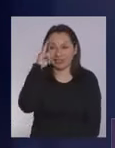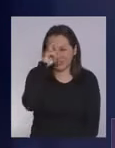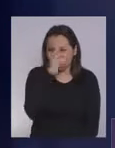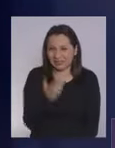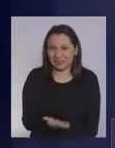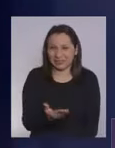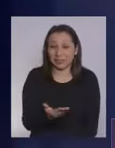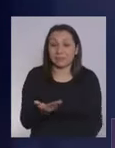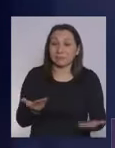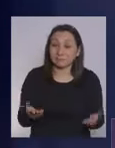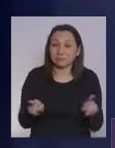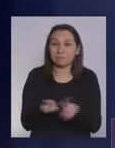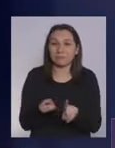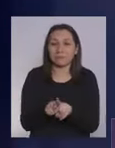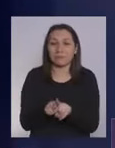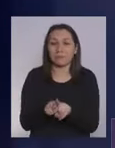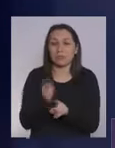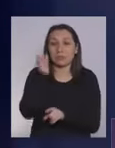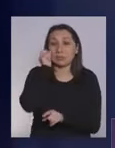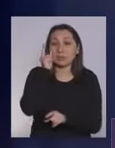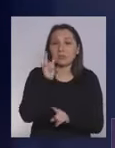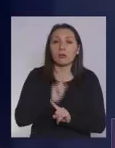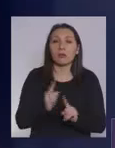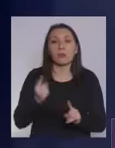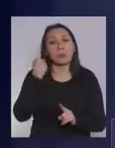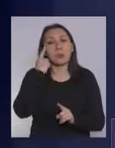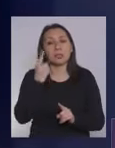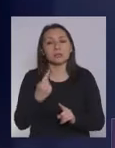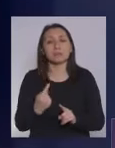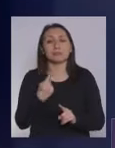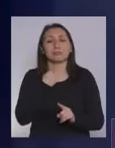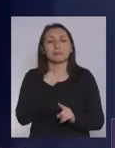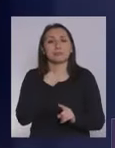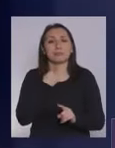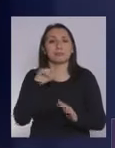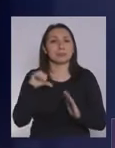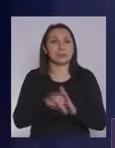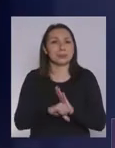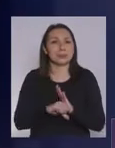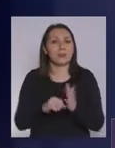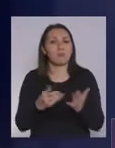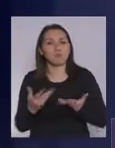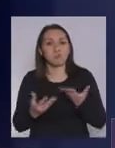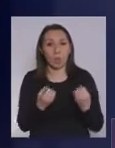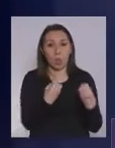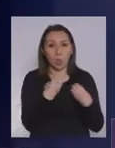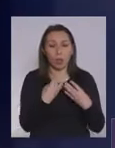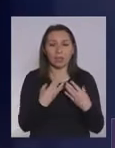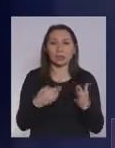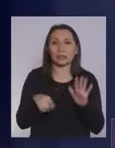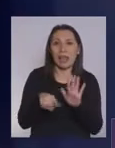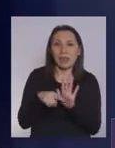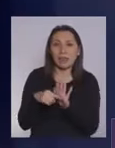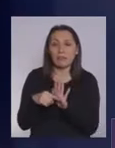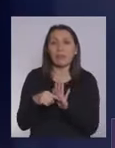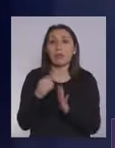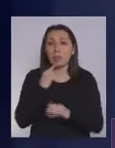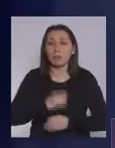sabemos que producir puesto no solamente ha tenido impactos en la parte educacional ha tenido en la parte